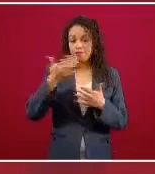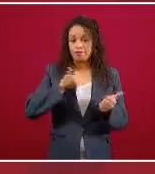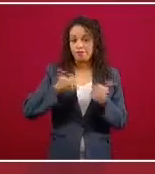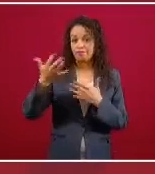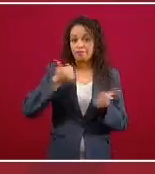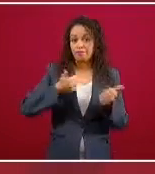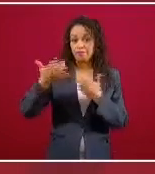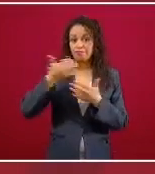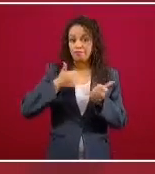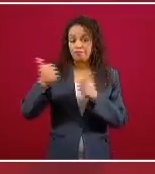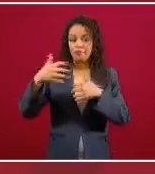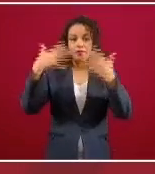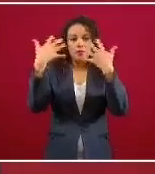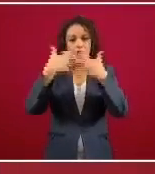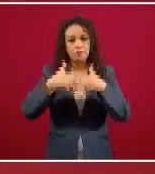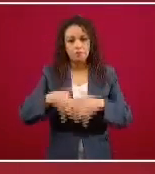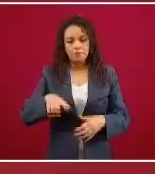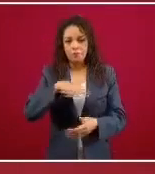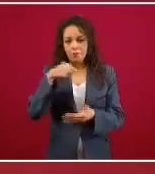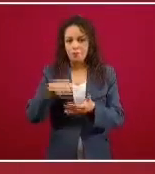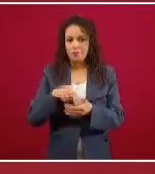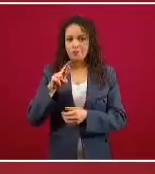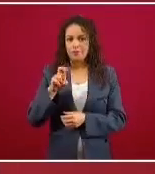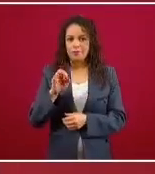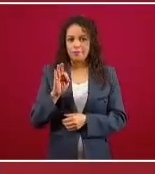a las refinerías,